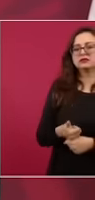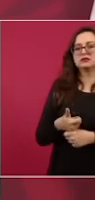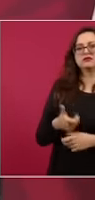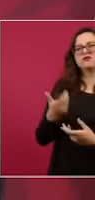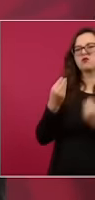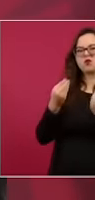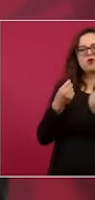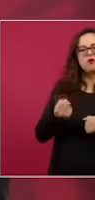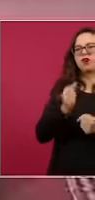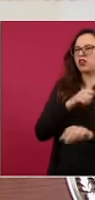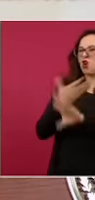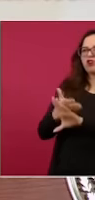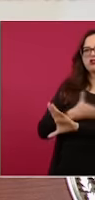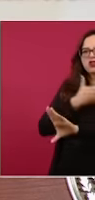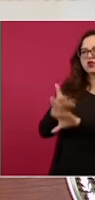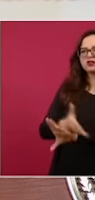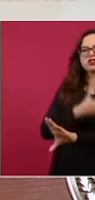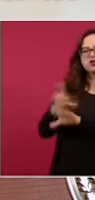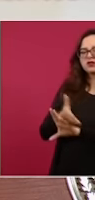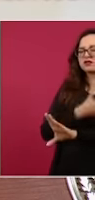de